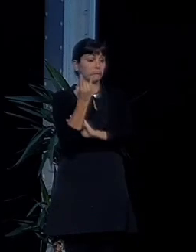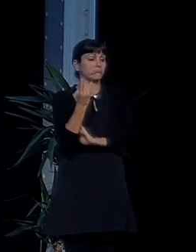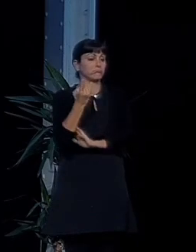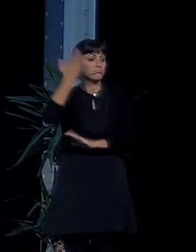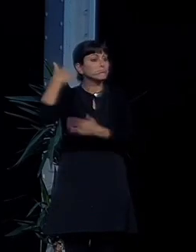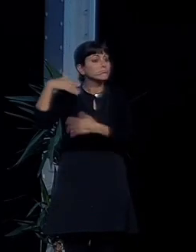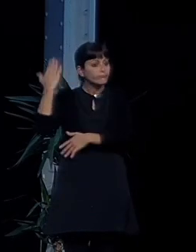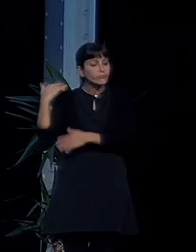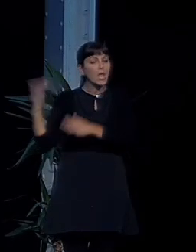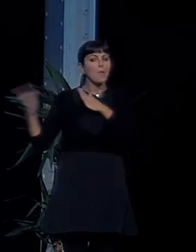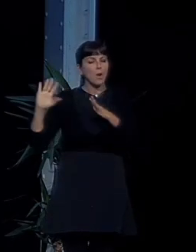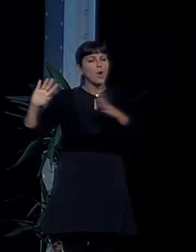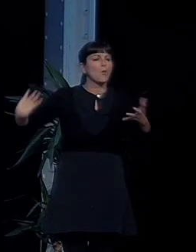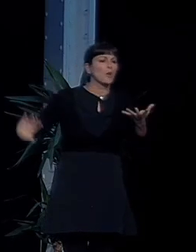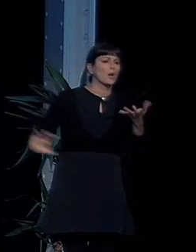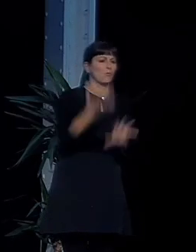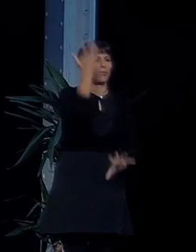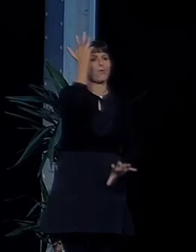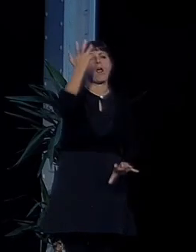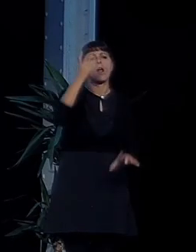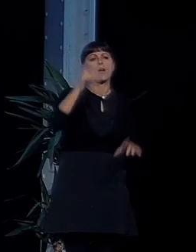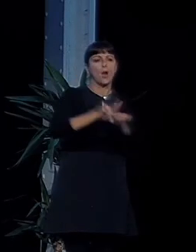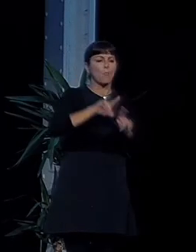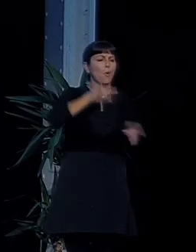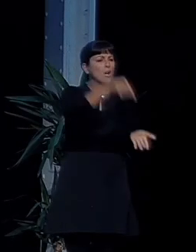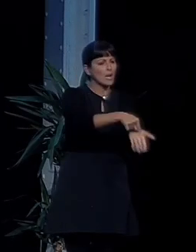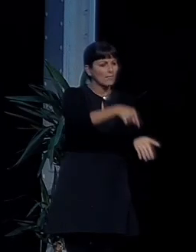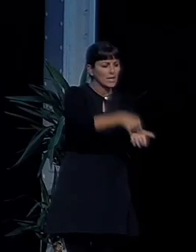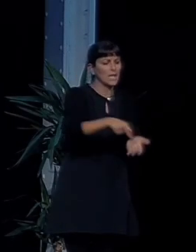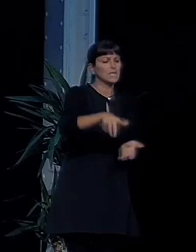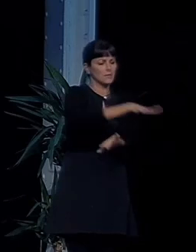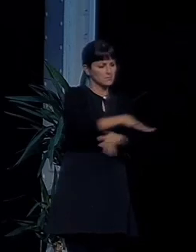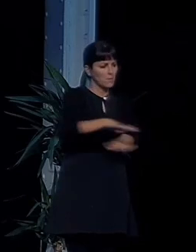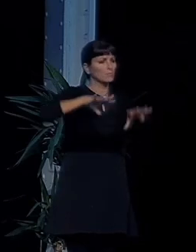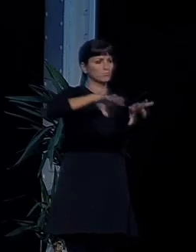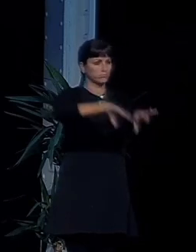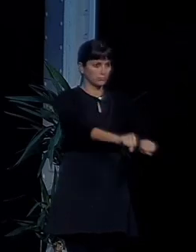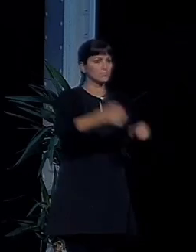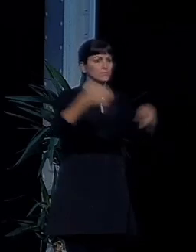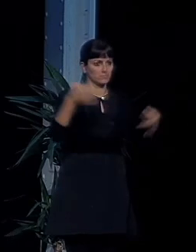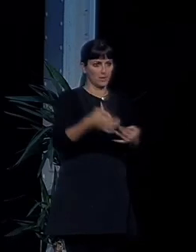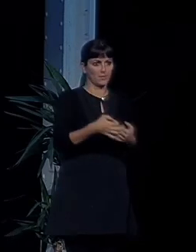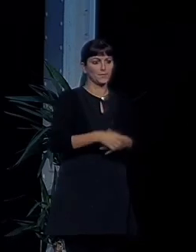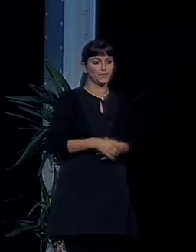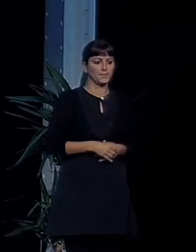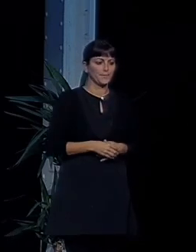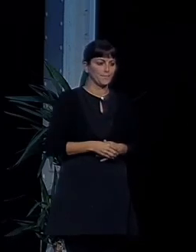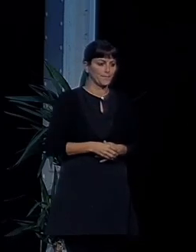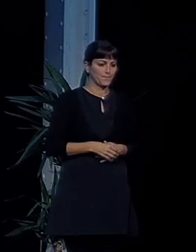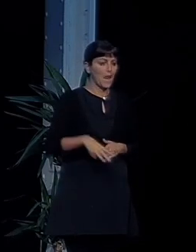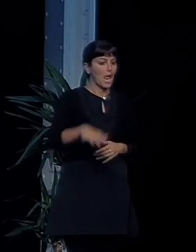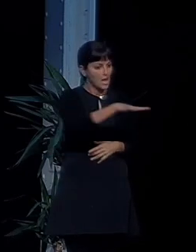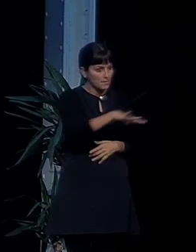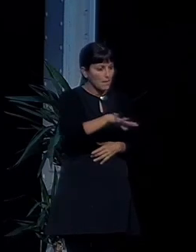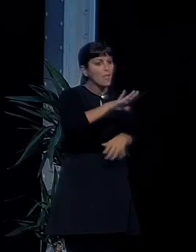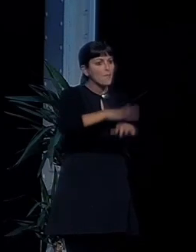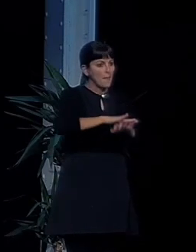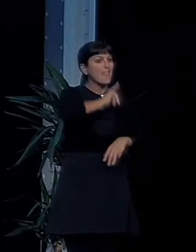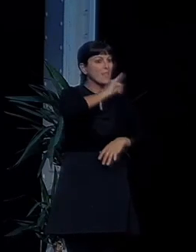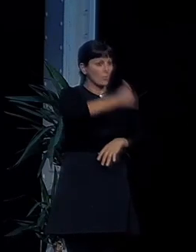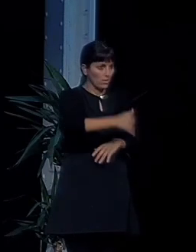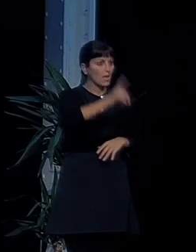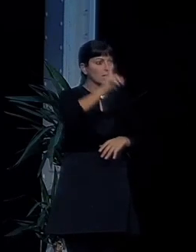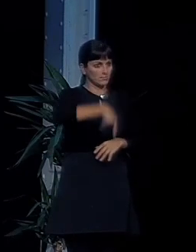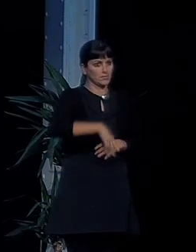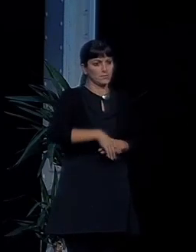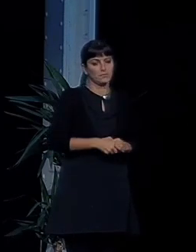bastante revolucionaria y reivindicativa del espacio, ¿no? Del espacio y de la denuncia. Es